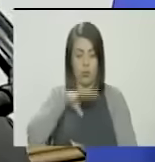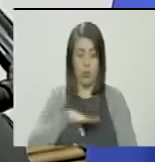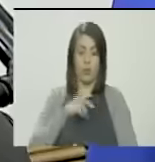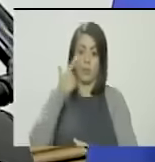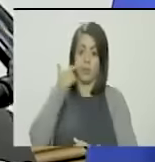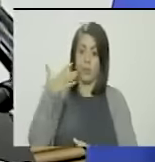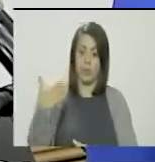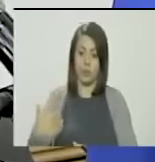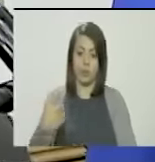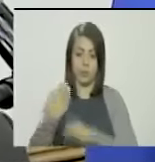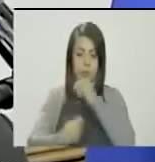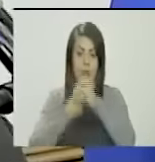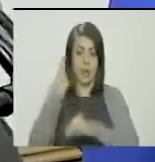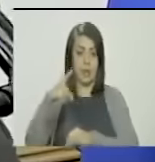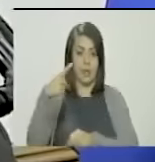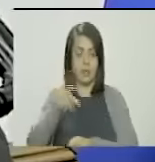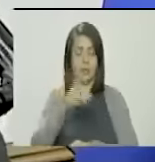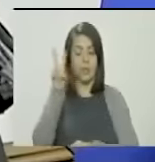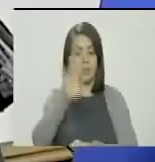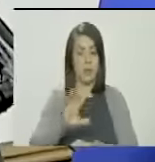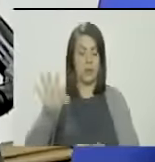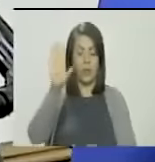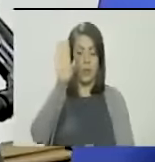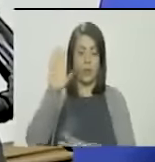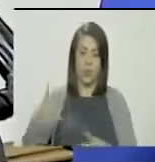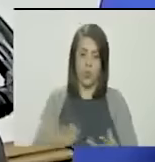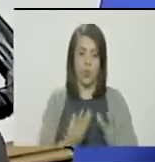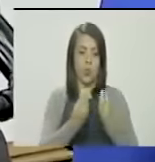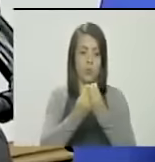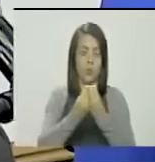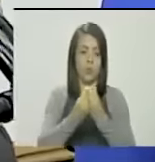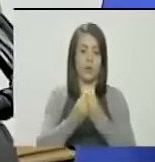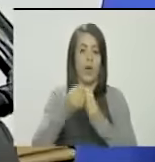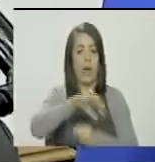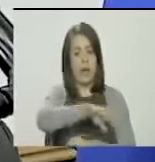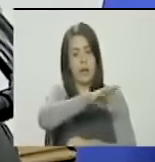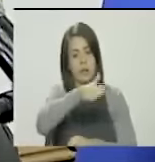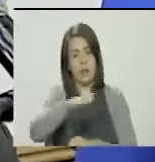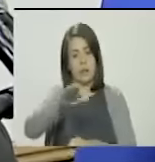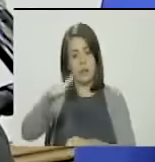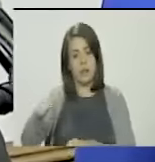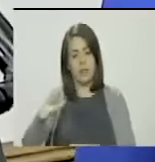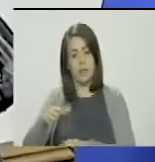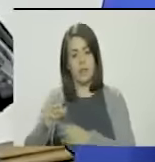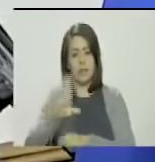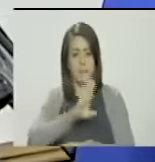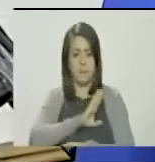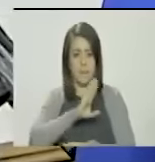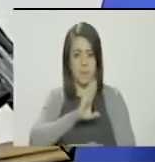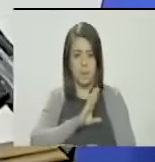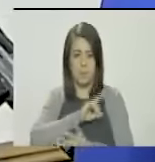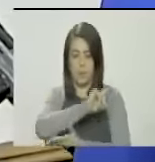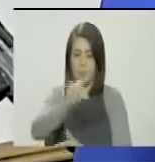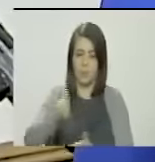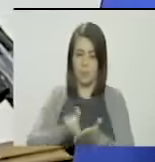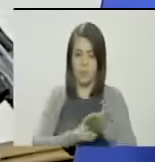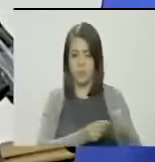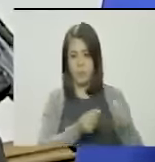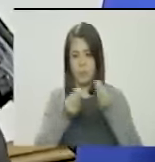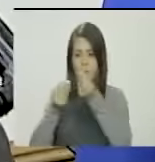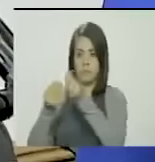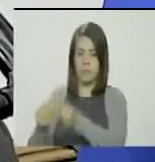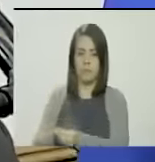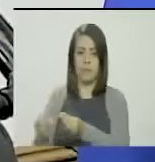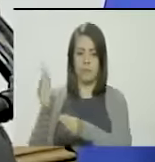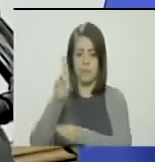por tradición y por derecho a Venezuela, junto con sus aguas territoriales, les sean completamente